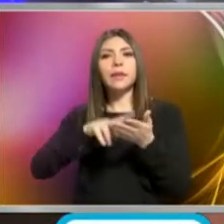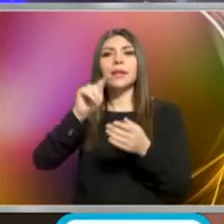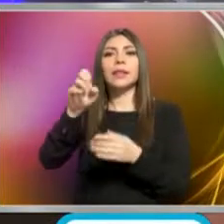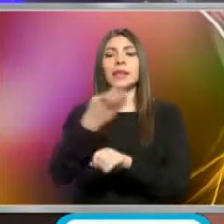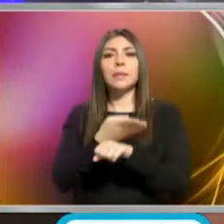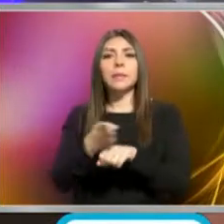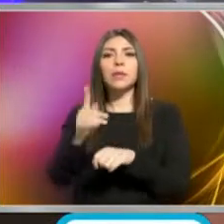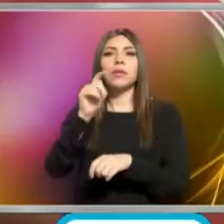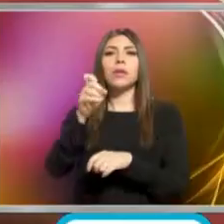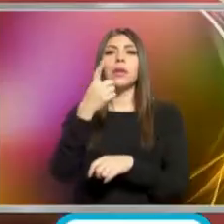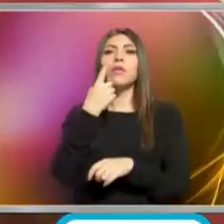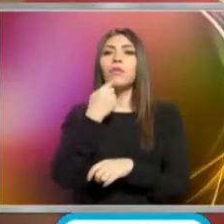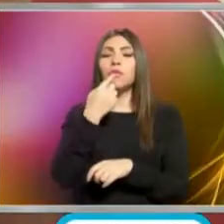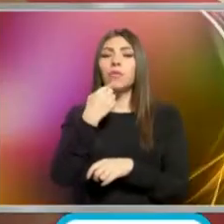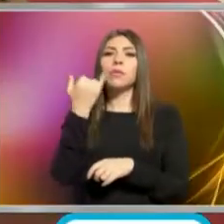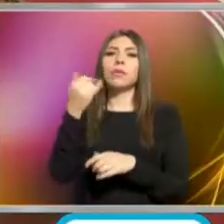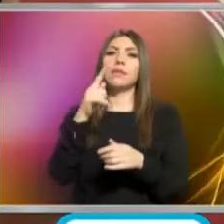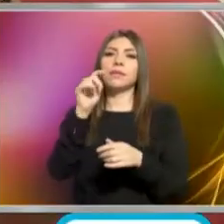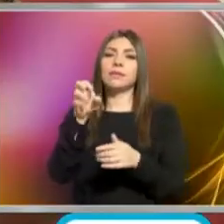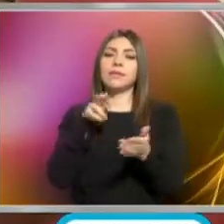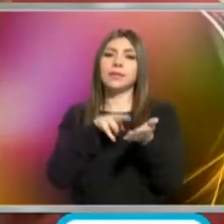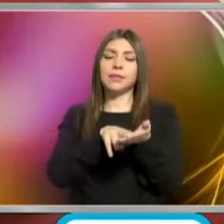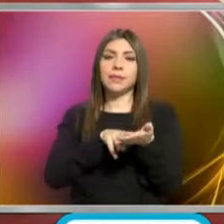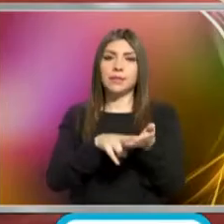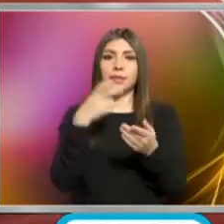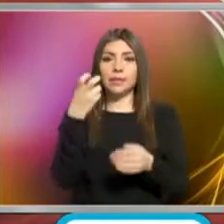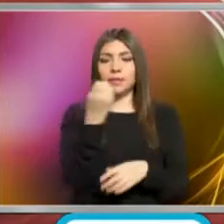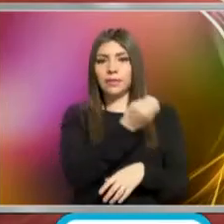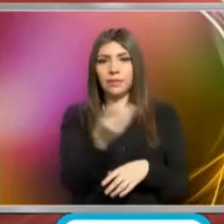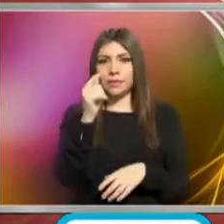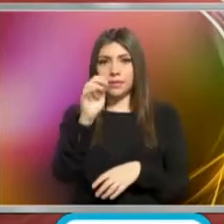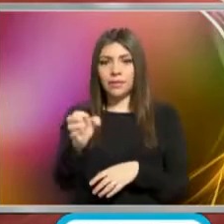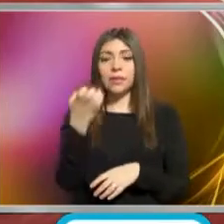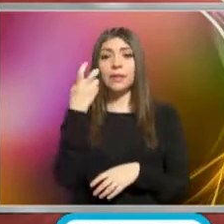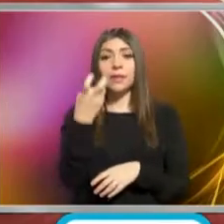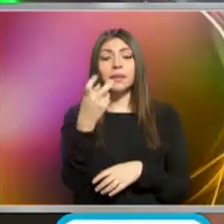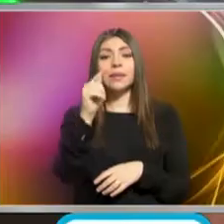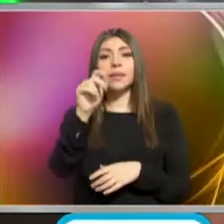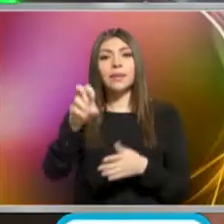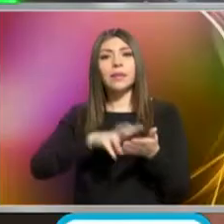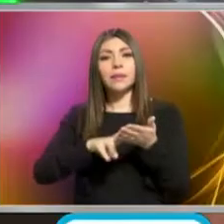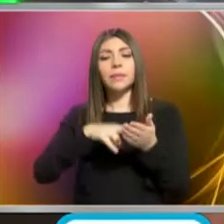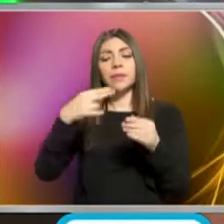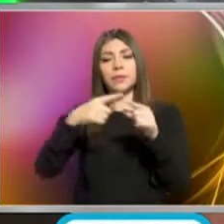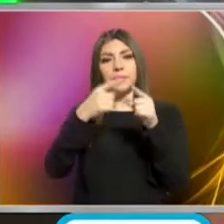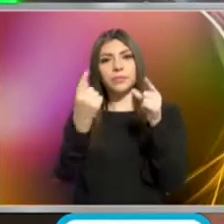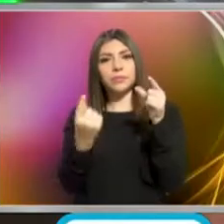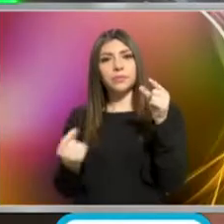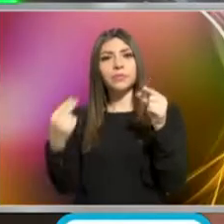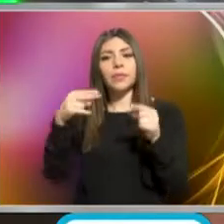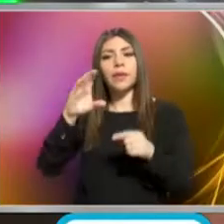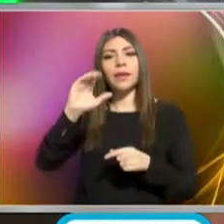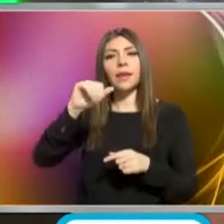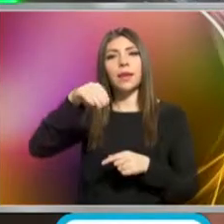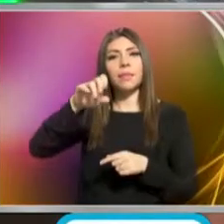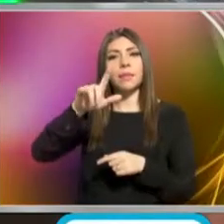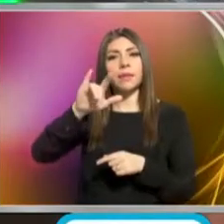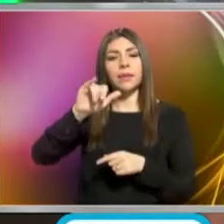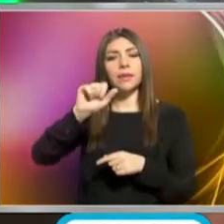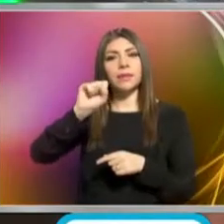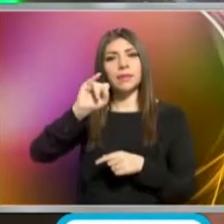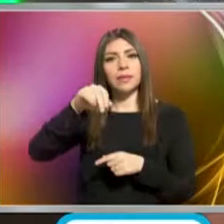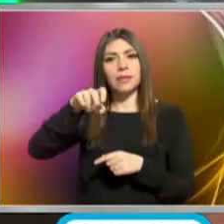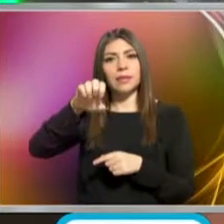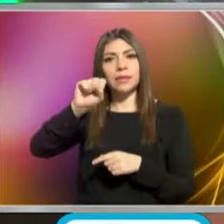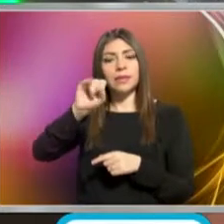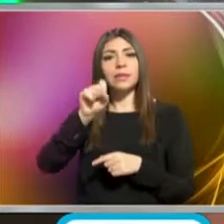tés oficiales. Entonces, el té verde es las hojas de esta planta, Camellia sinensis, solo con el proceso de secado,